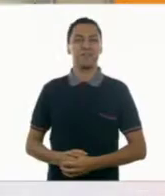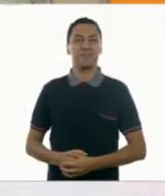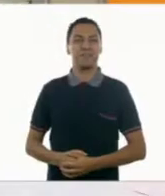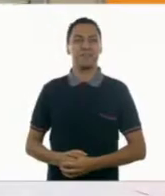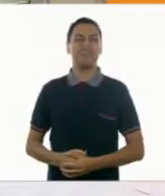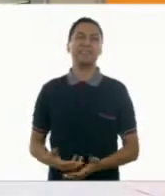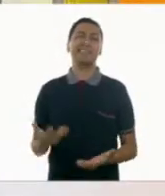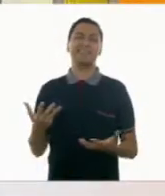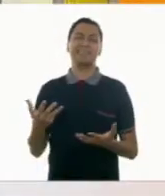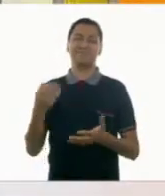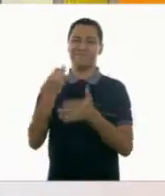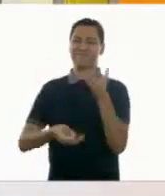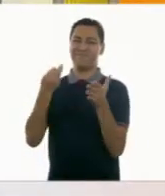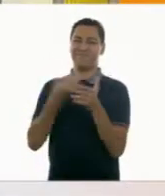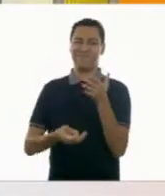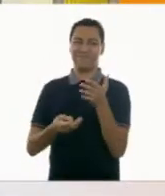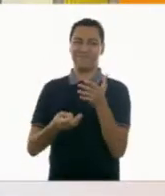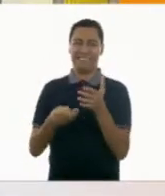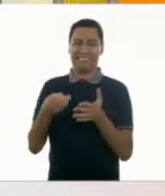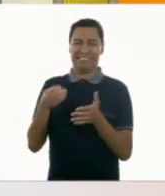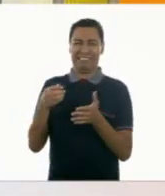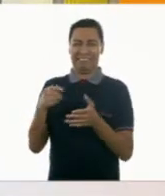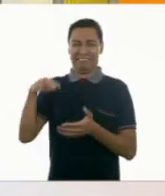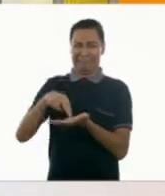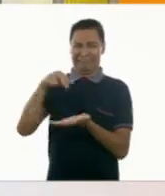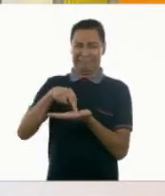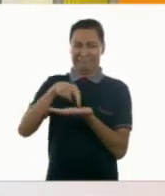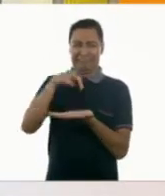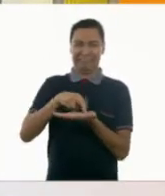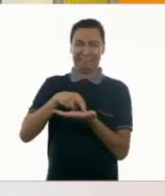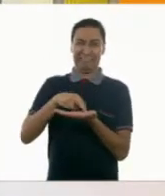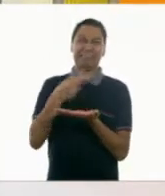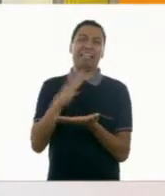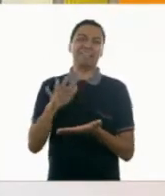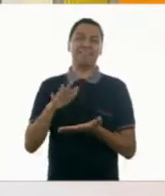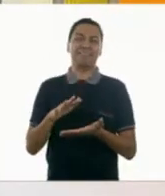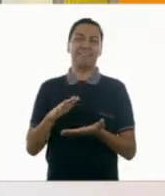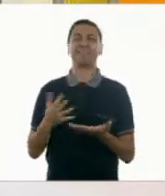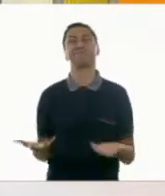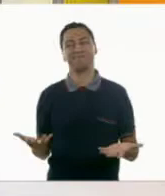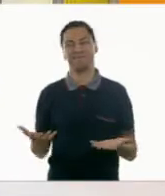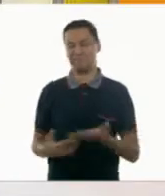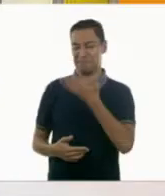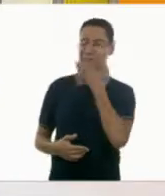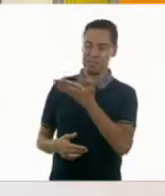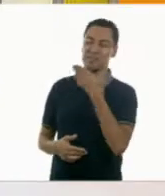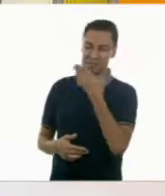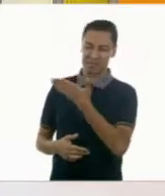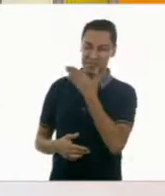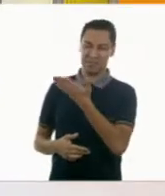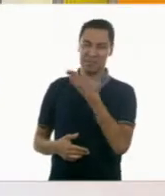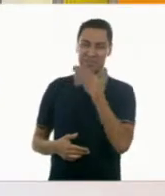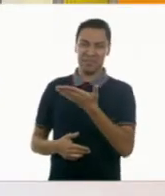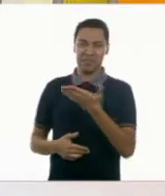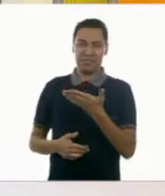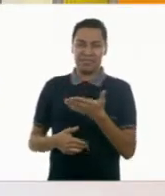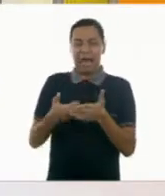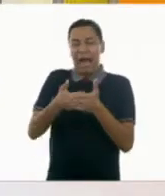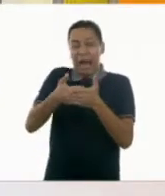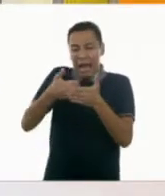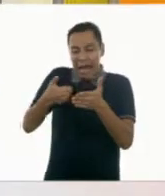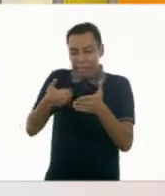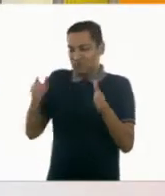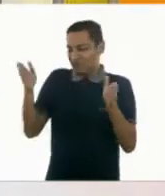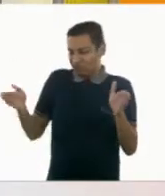2, 3, 4, 5. Ay, me quedé cortito. Híjole, sí. 10. Muy bien, muy bien, muy bien. Lo hubieras medido mejor desde